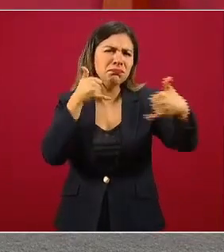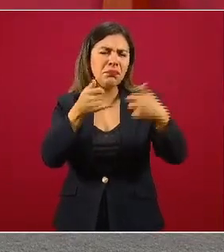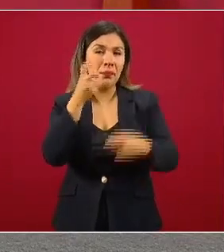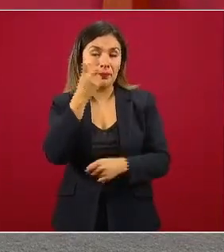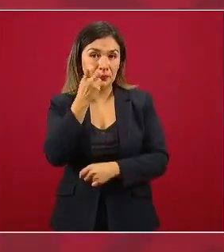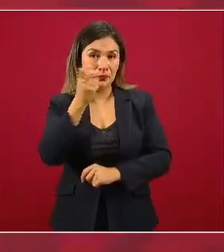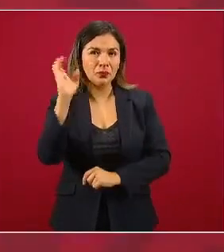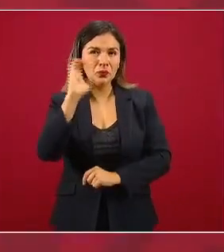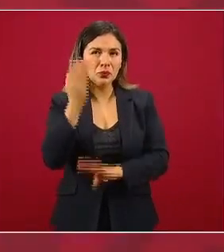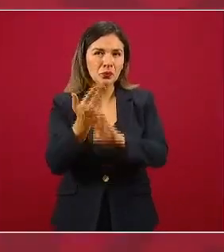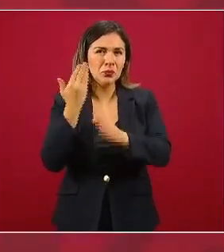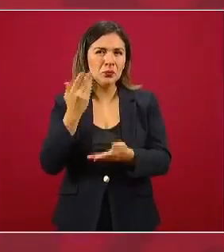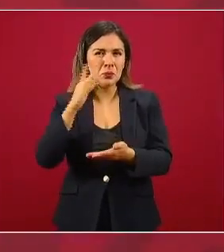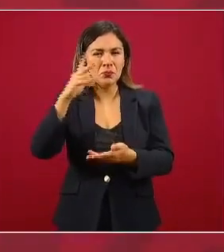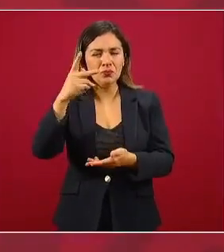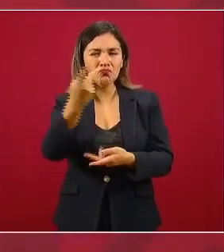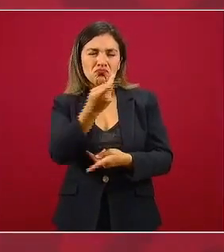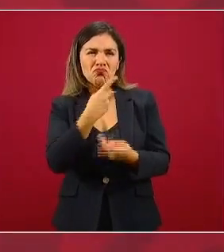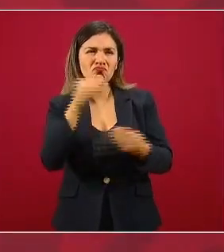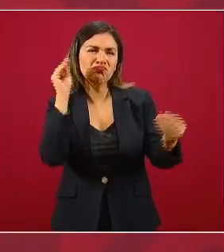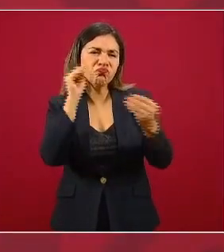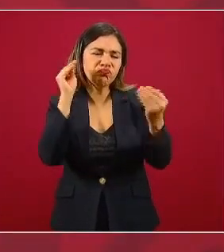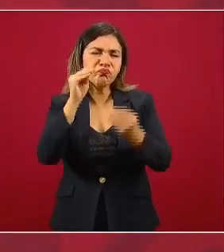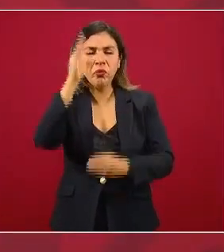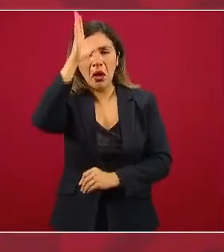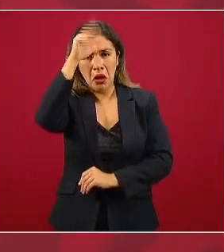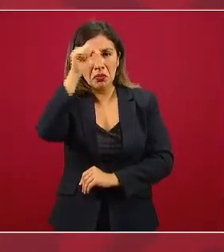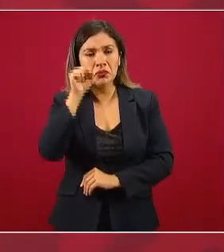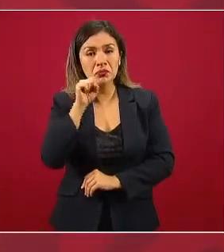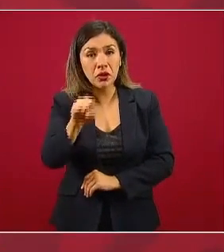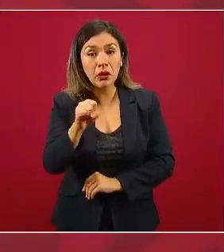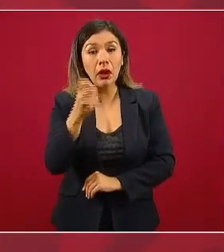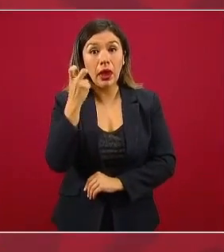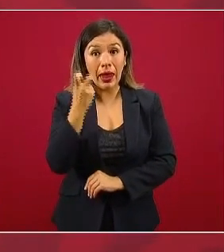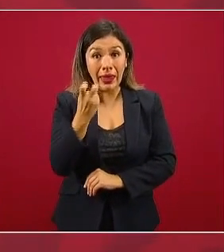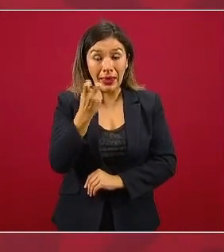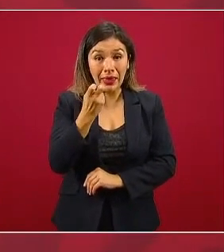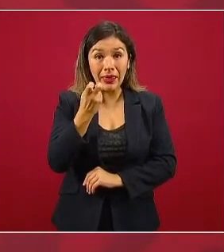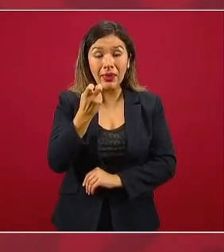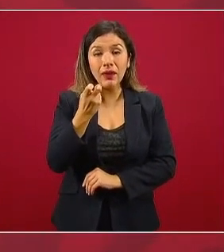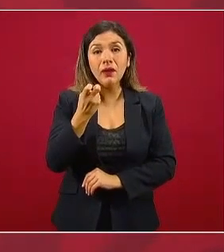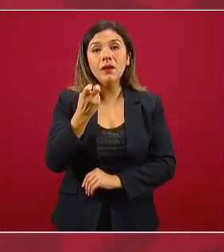cuando llegamos al acuerdo,